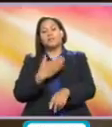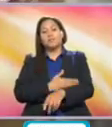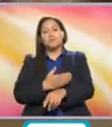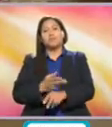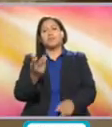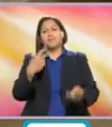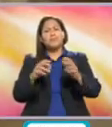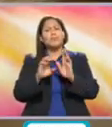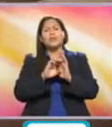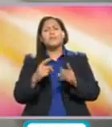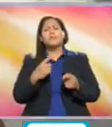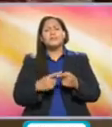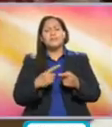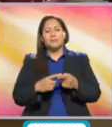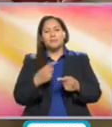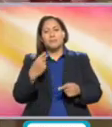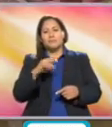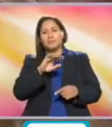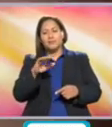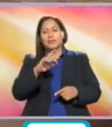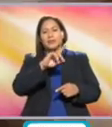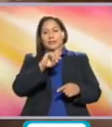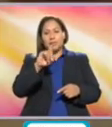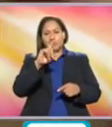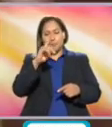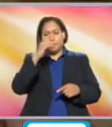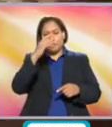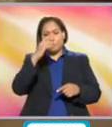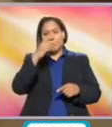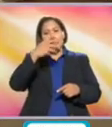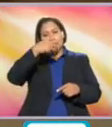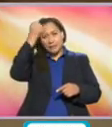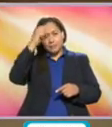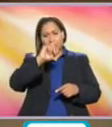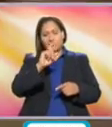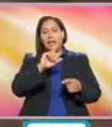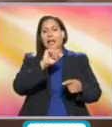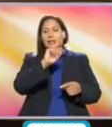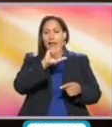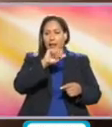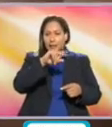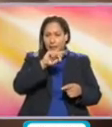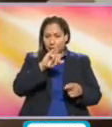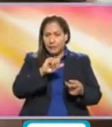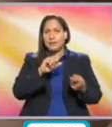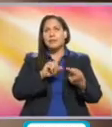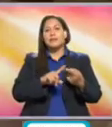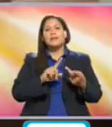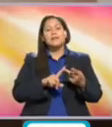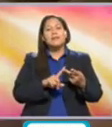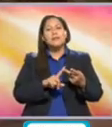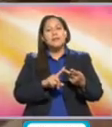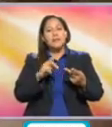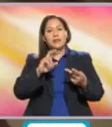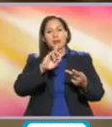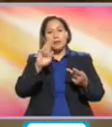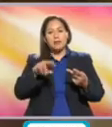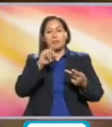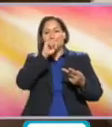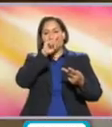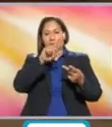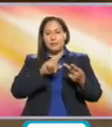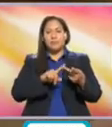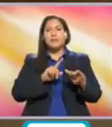quién es más? Pues Sin máscara para no balconear. no, sin máscara Atlantis, viene el Rayo de